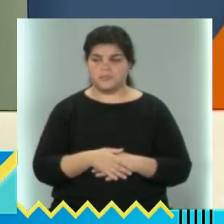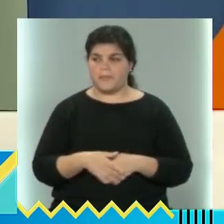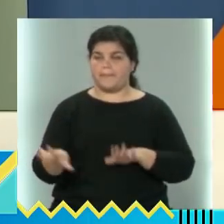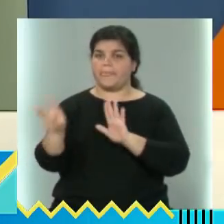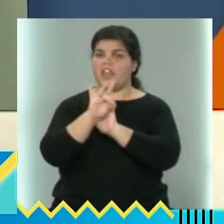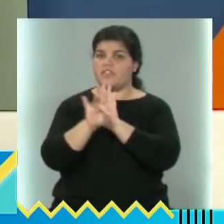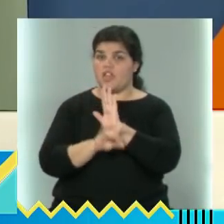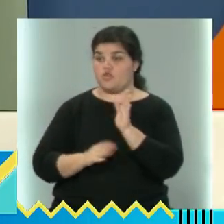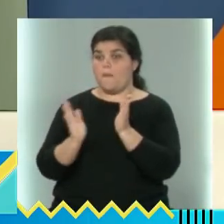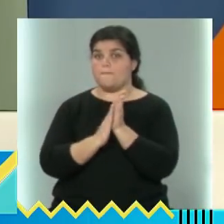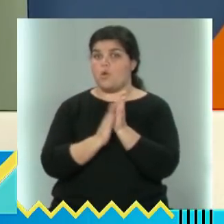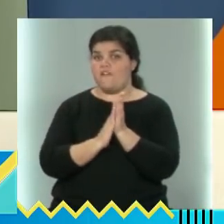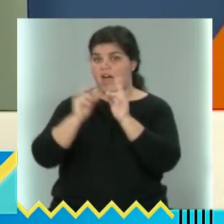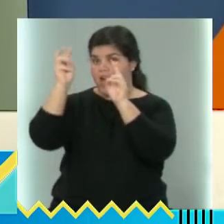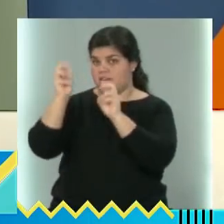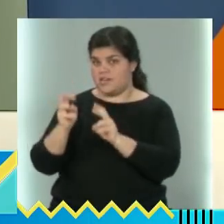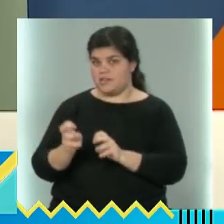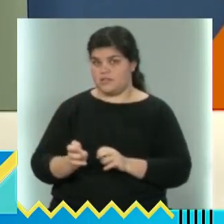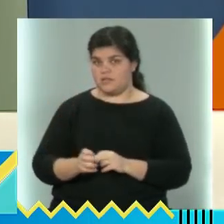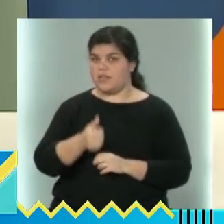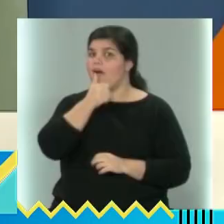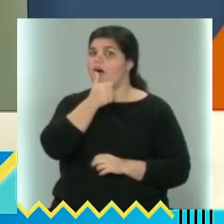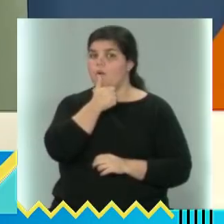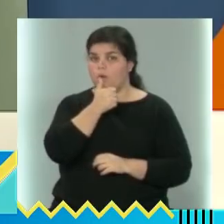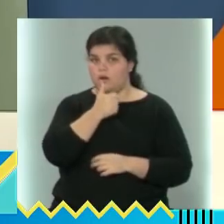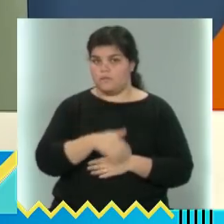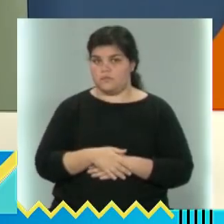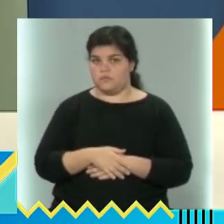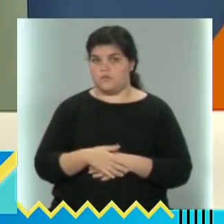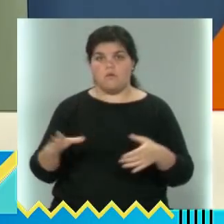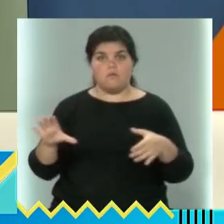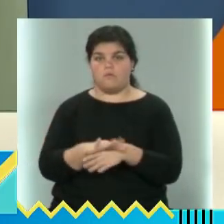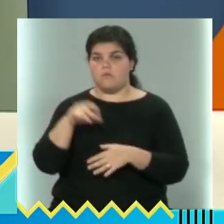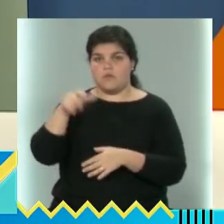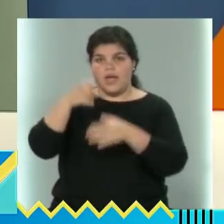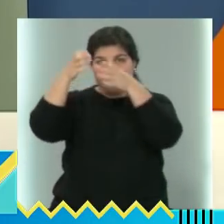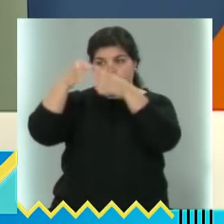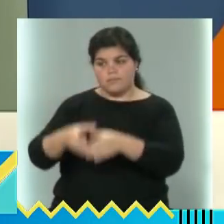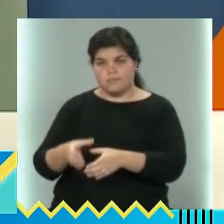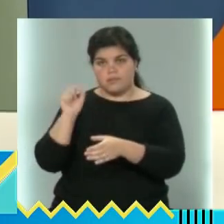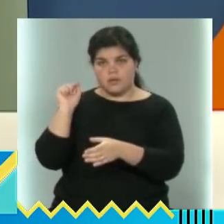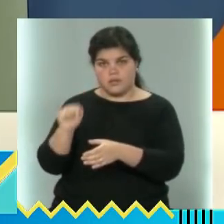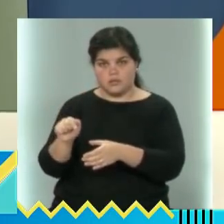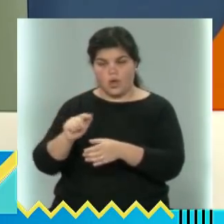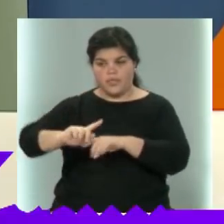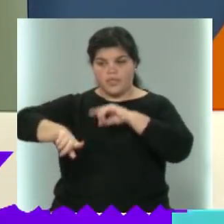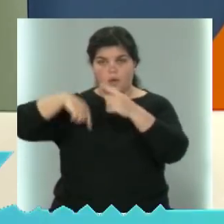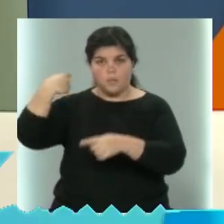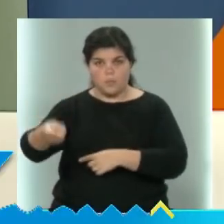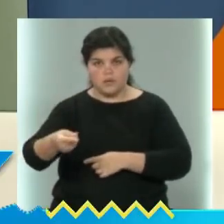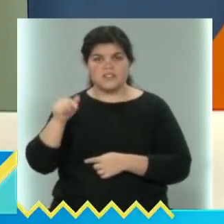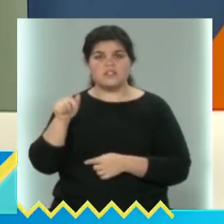de las muestras, de los análisis de agua, a partir de esos freatímetros instalados con posterioridad, se vinieron a